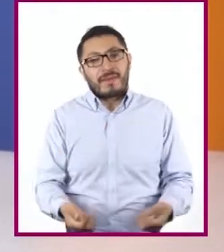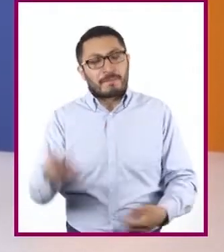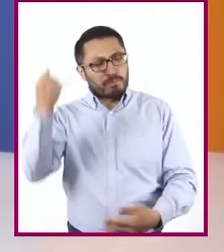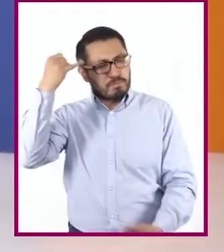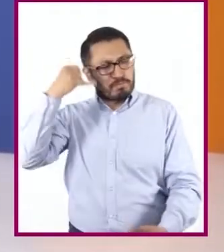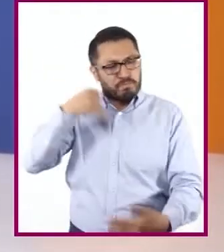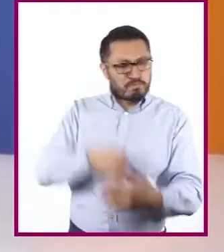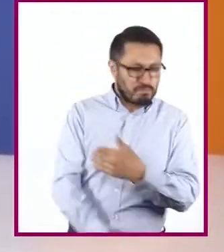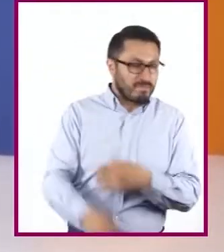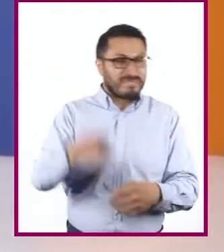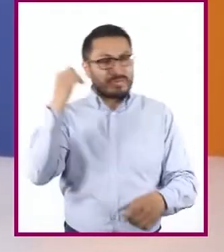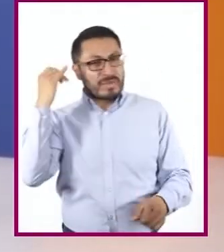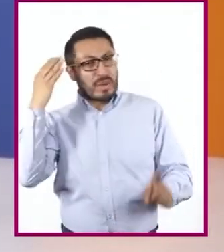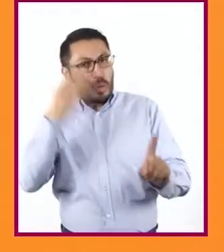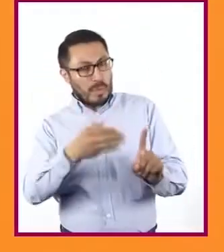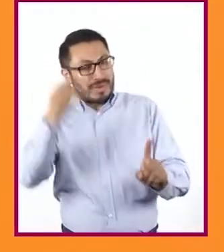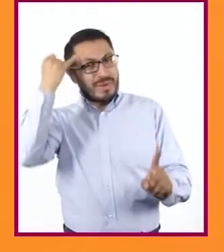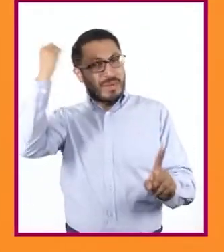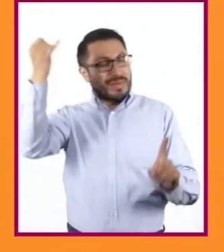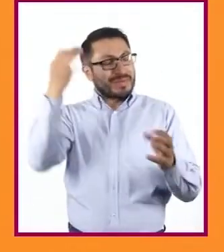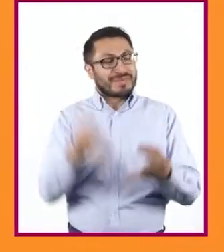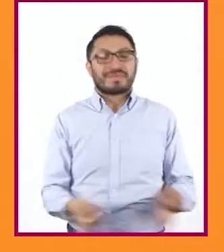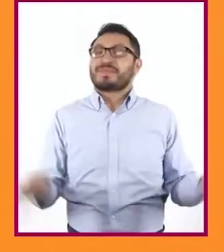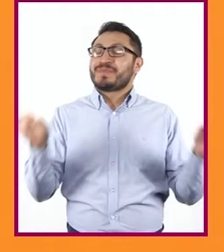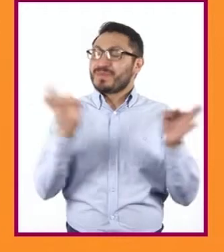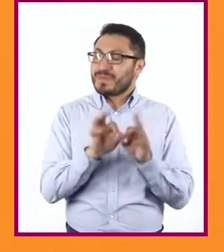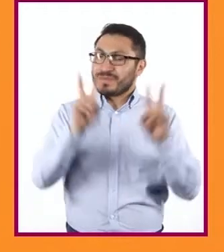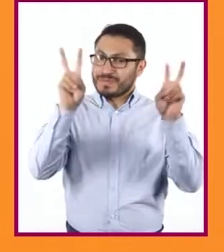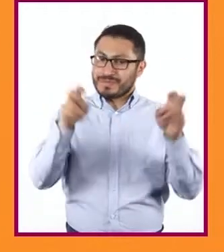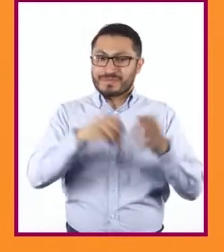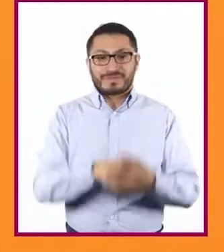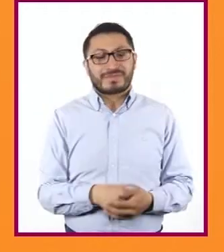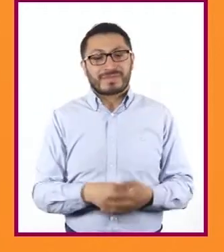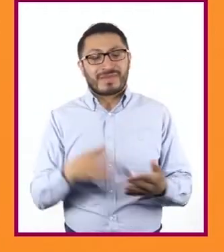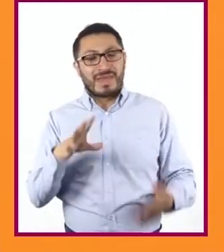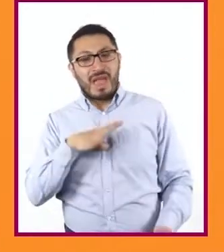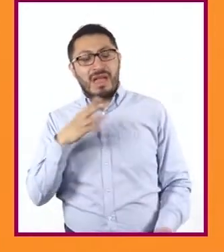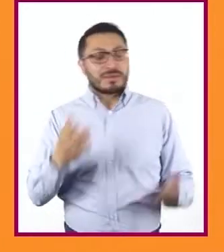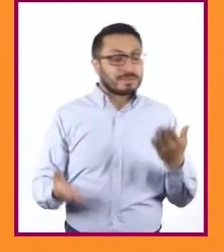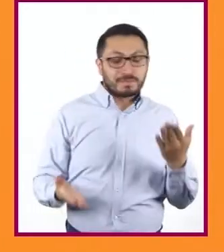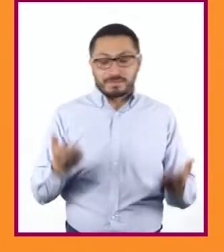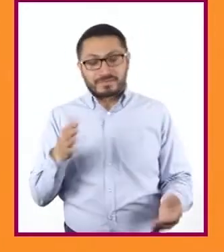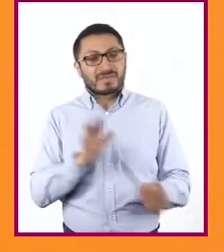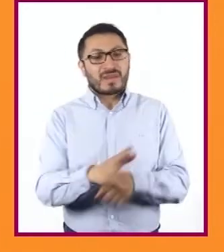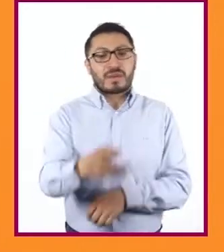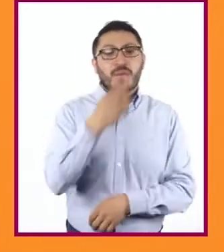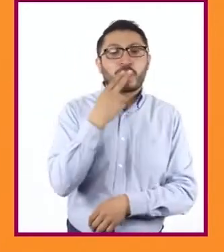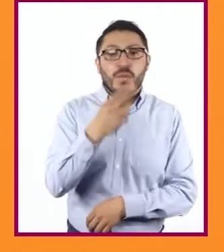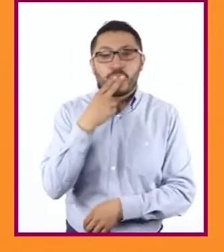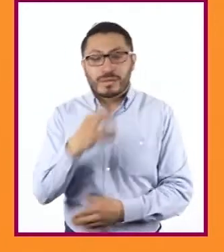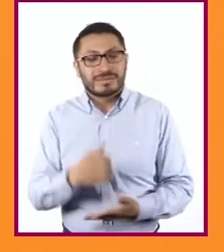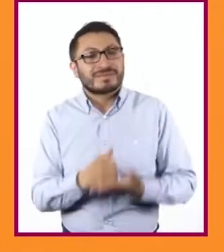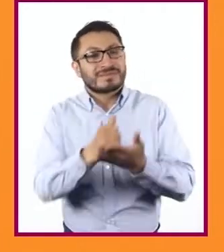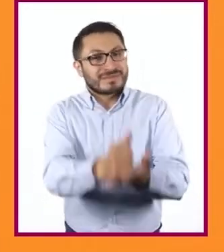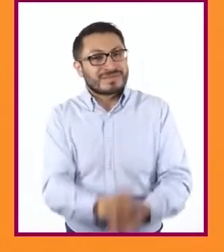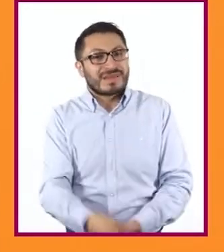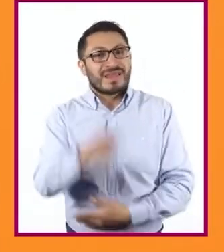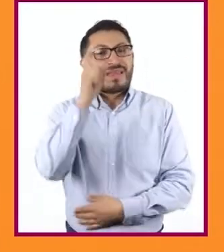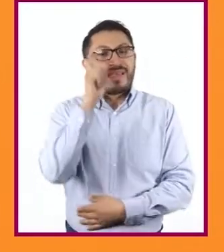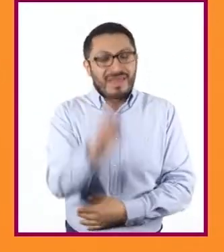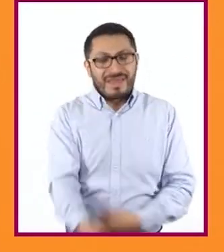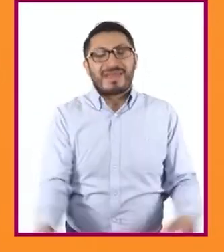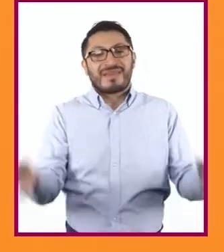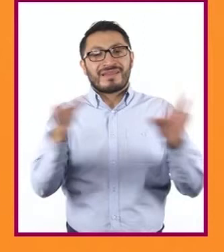profundidad la idea principal. Se distinguen por su función. por lo que hacen, que es describir